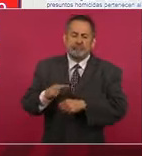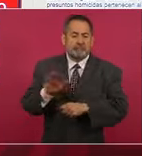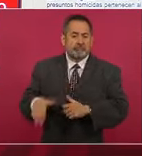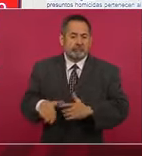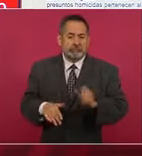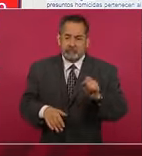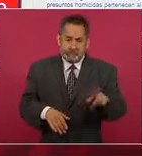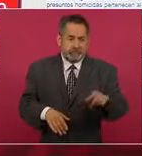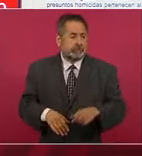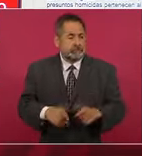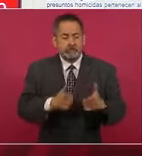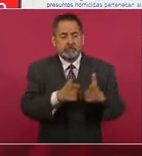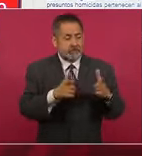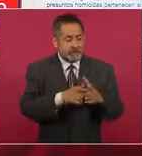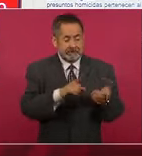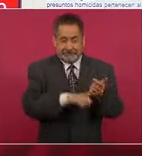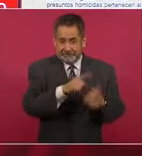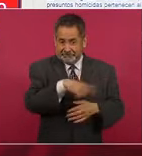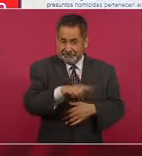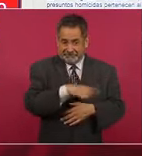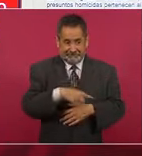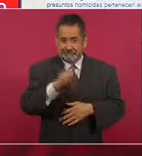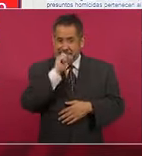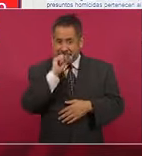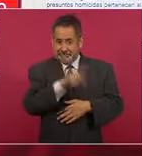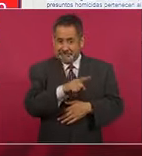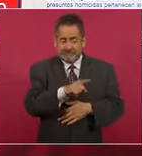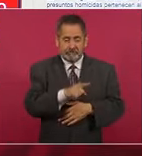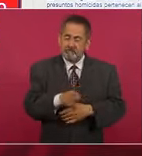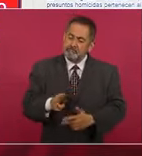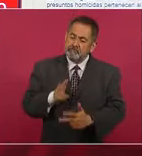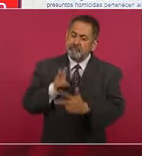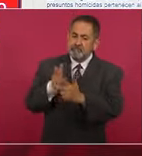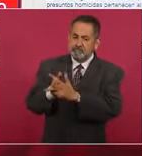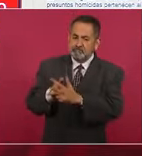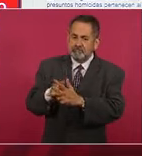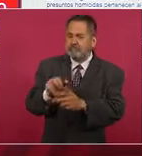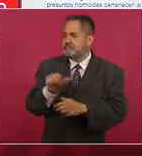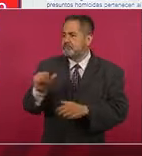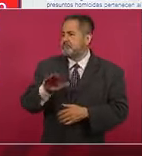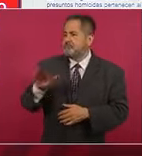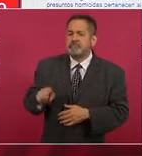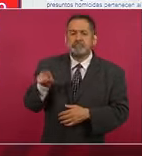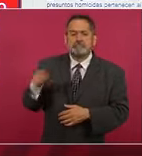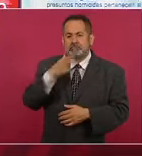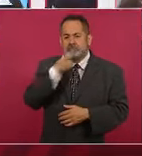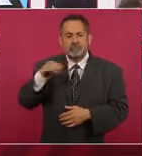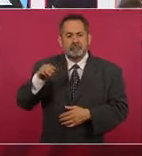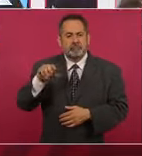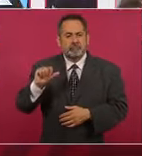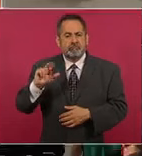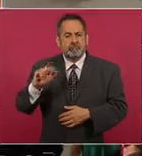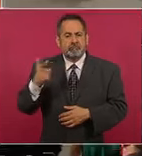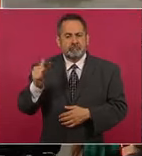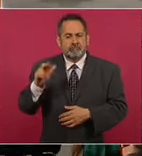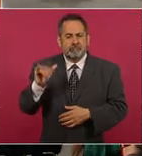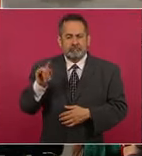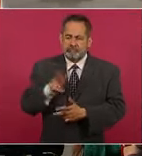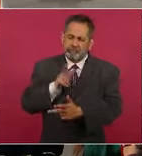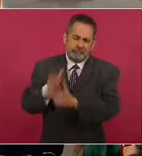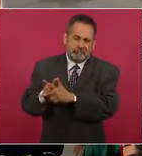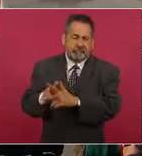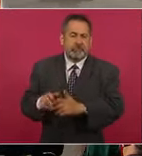mismo grupo fue el que asesinó al compañero Margarito Martínez. Siguiente. Esta